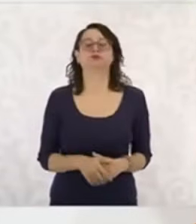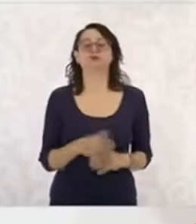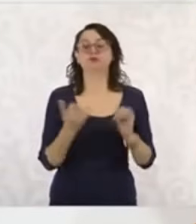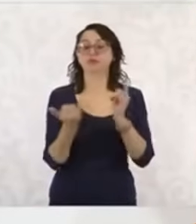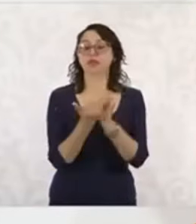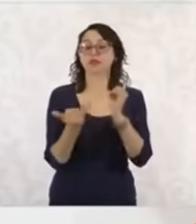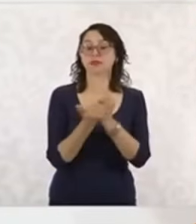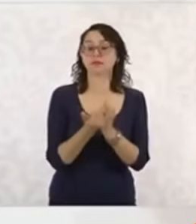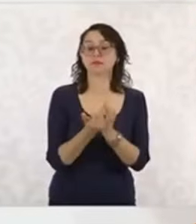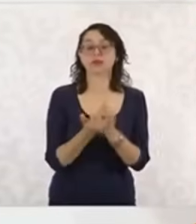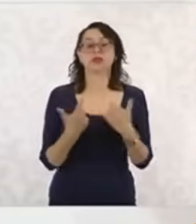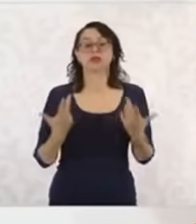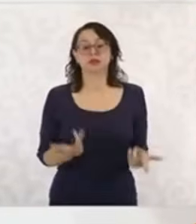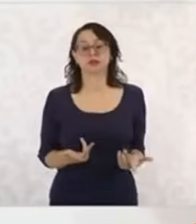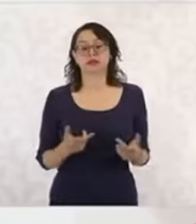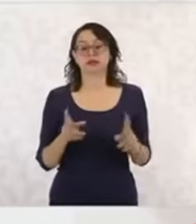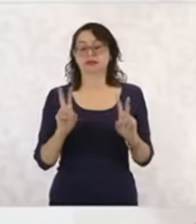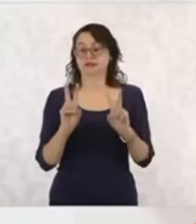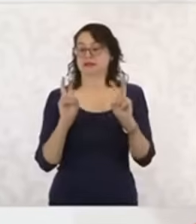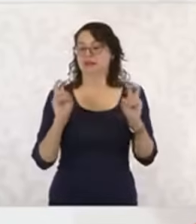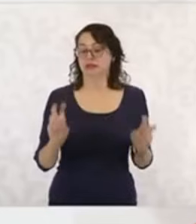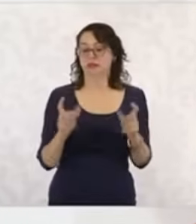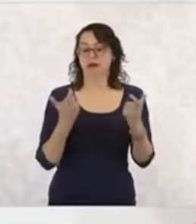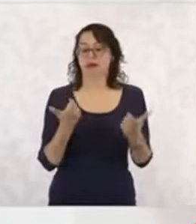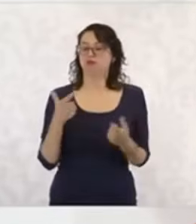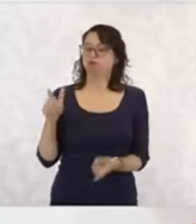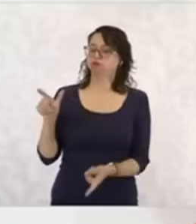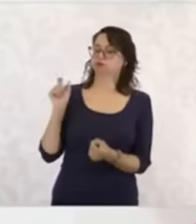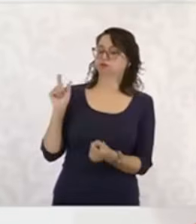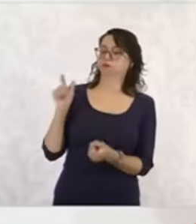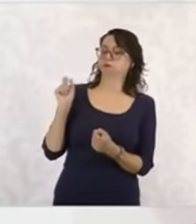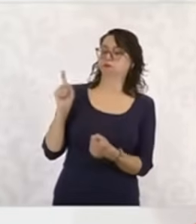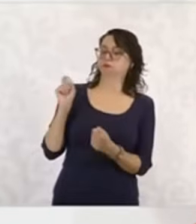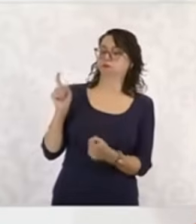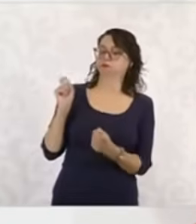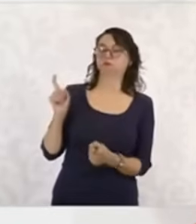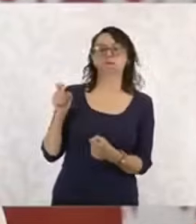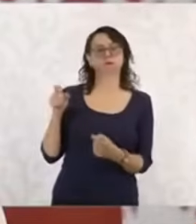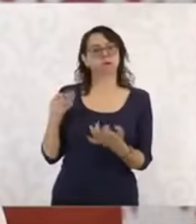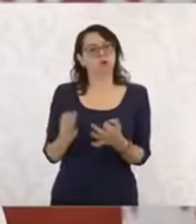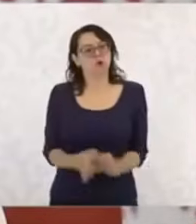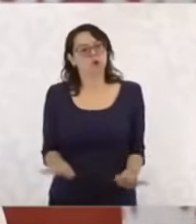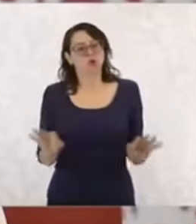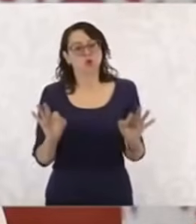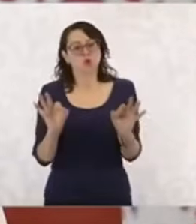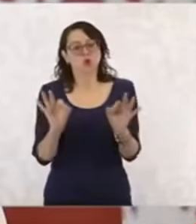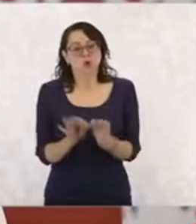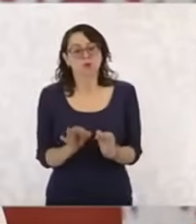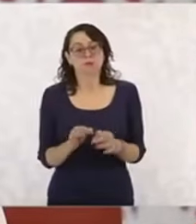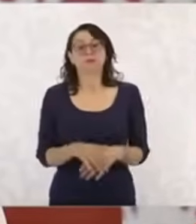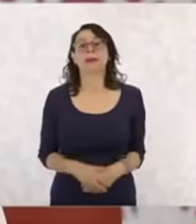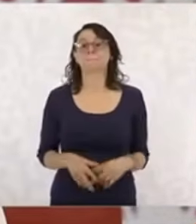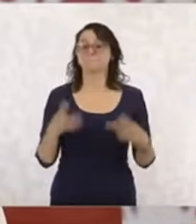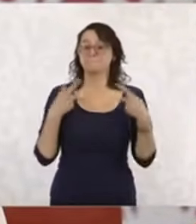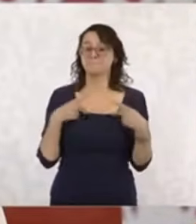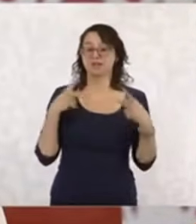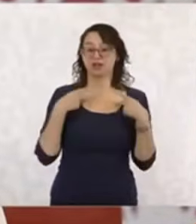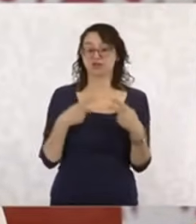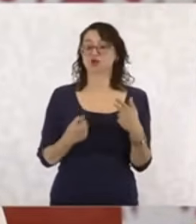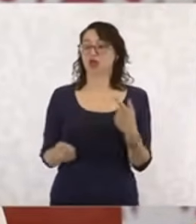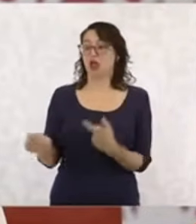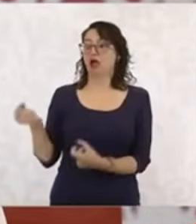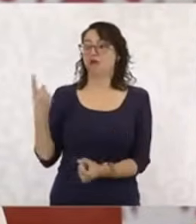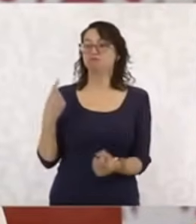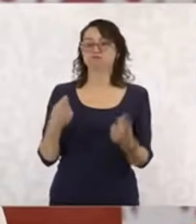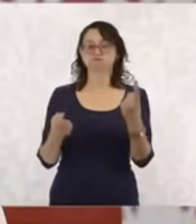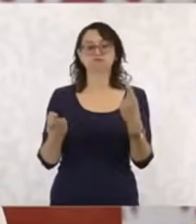resultado muy importante en materia de recaudación. Este proceso de ordenamiento ha generado que algunas personas que estaban realizando el